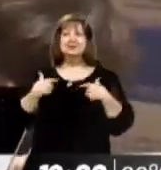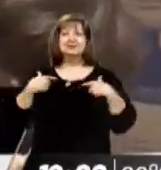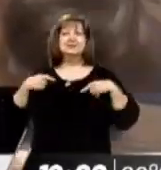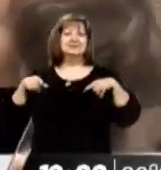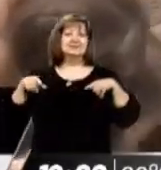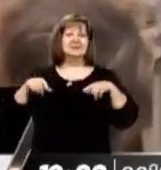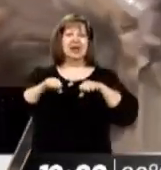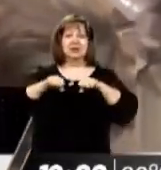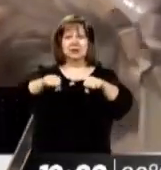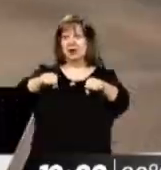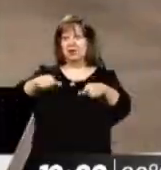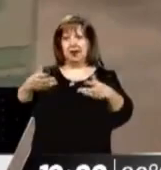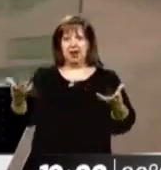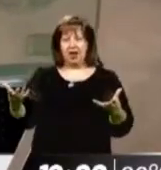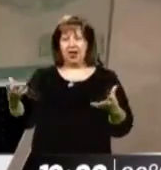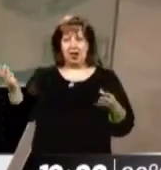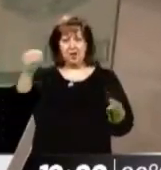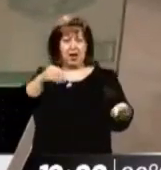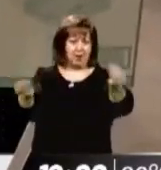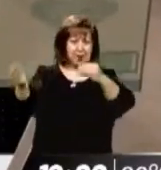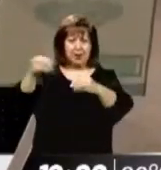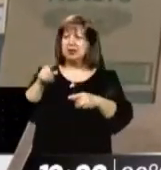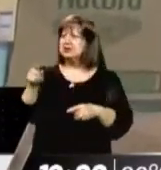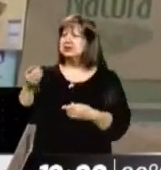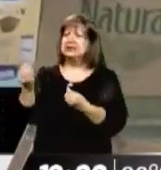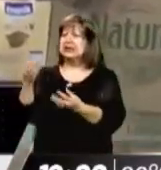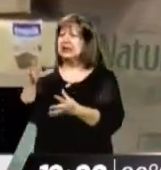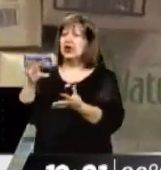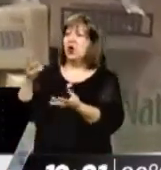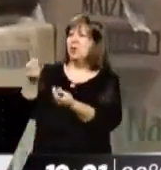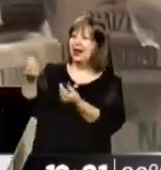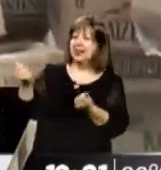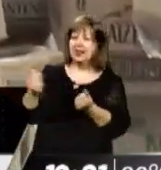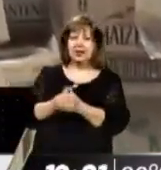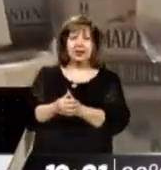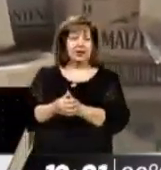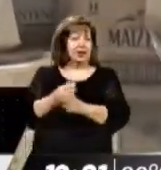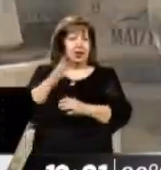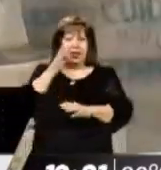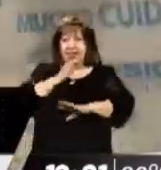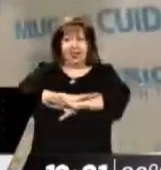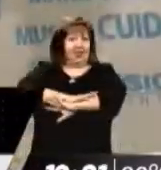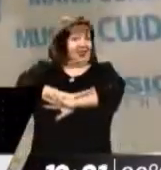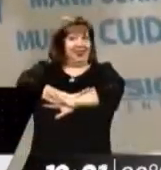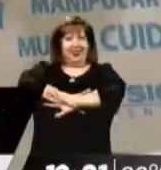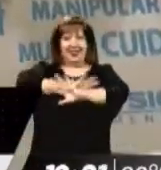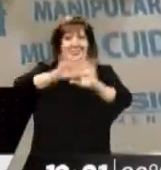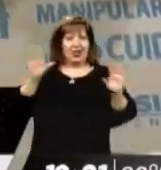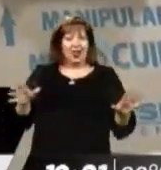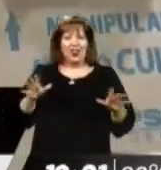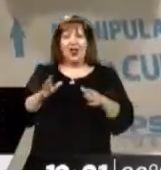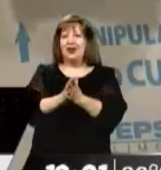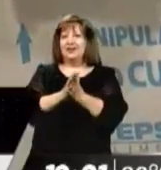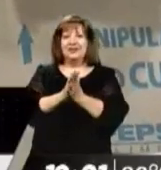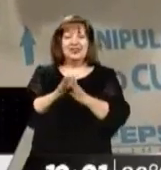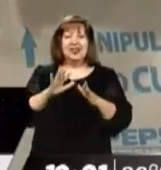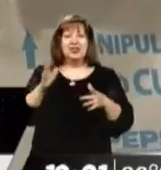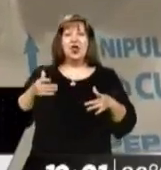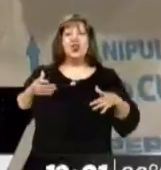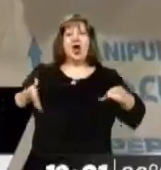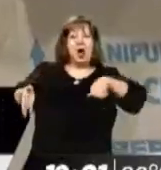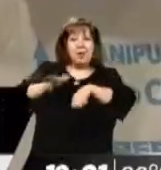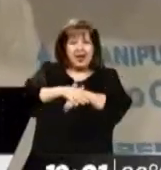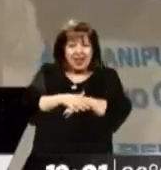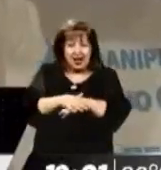acá, que está mucho más barato que para nosotros. En tu caso, ¿qué llevas? ¿Llevas absolutamente de todo? De todo. Aprovecho de llevar también hasta pañales para el